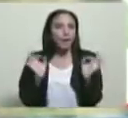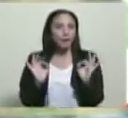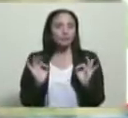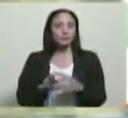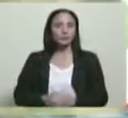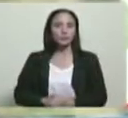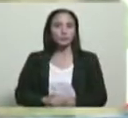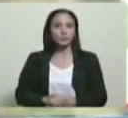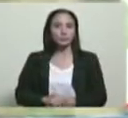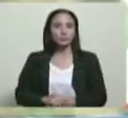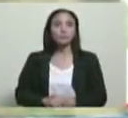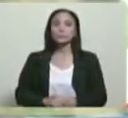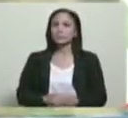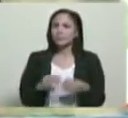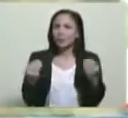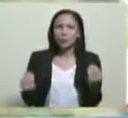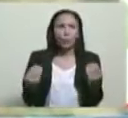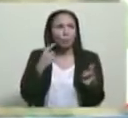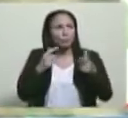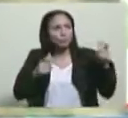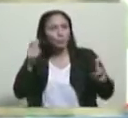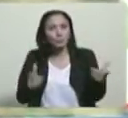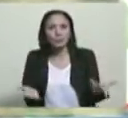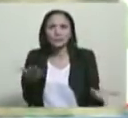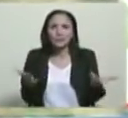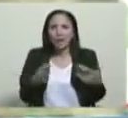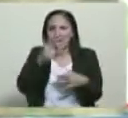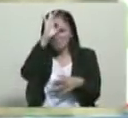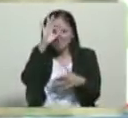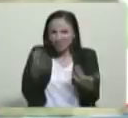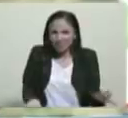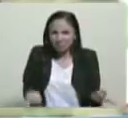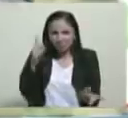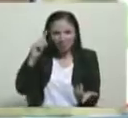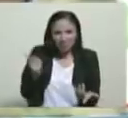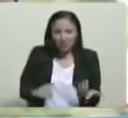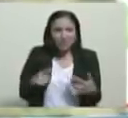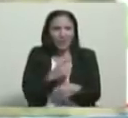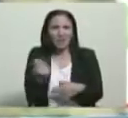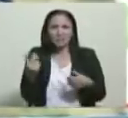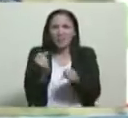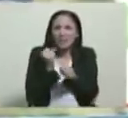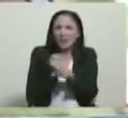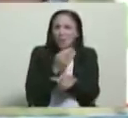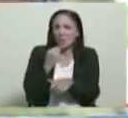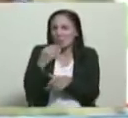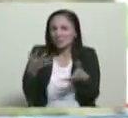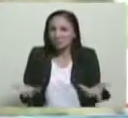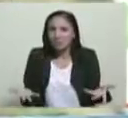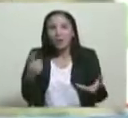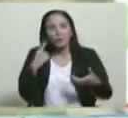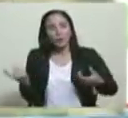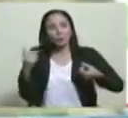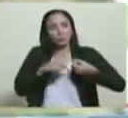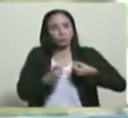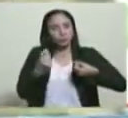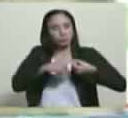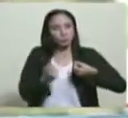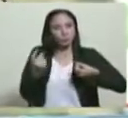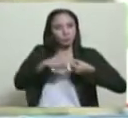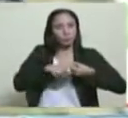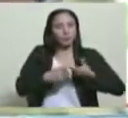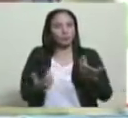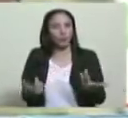Hemos conseguido mucha gente que aún no conocía la gran misión chamba juvenil y se van incorporando poco a poco para seguir sumando